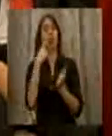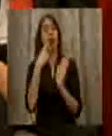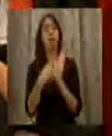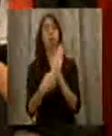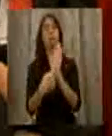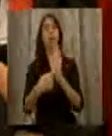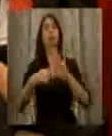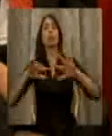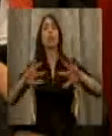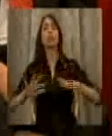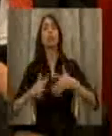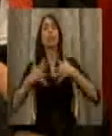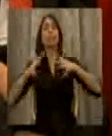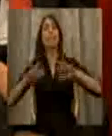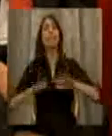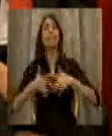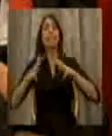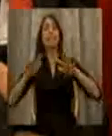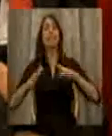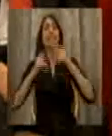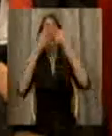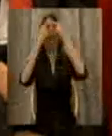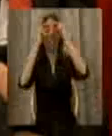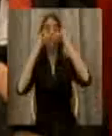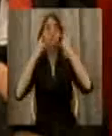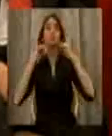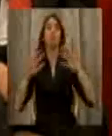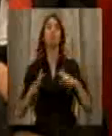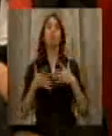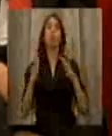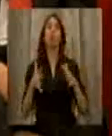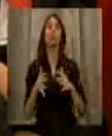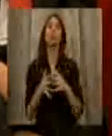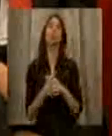que estamos